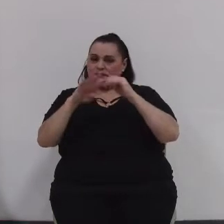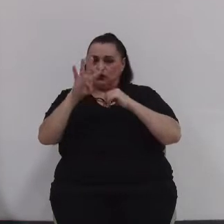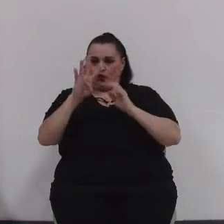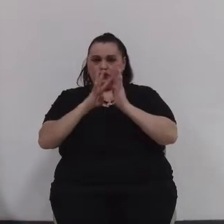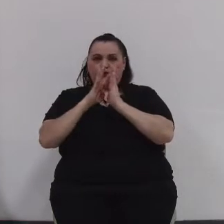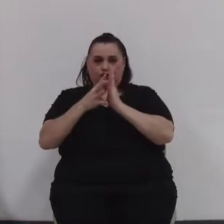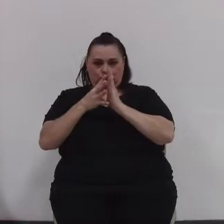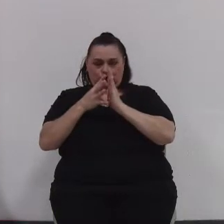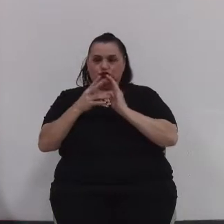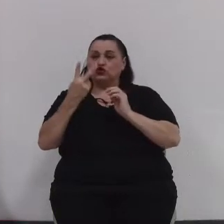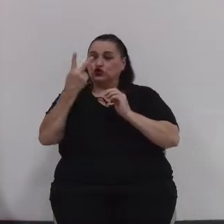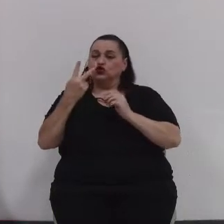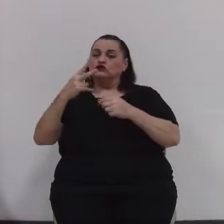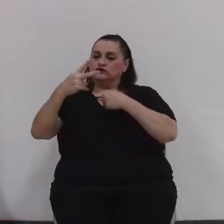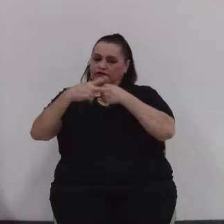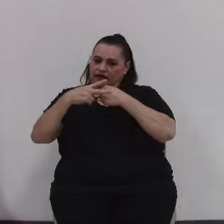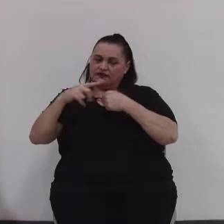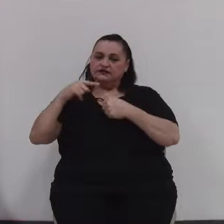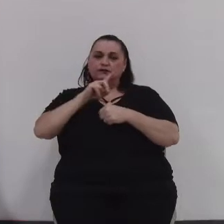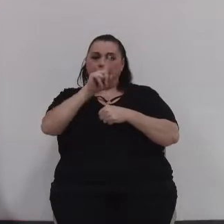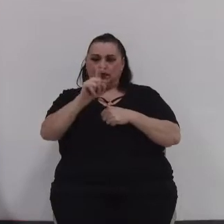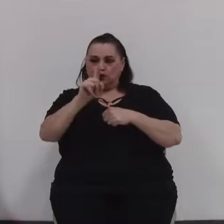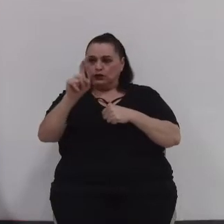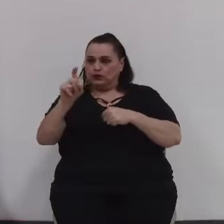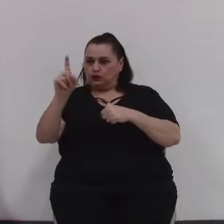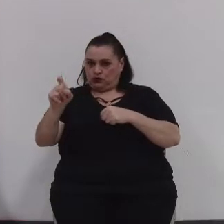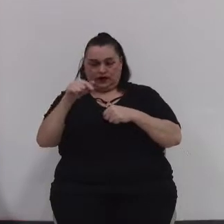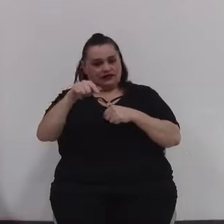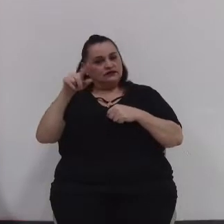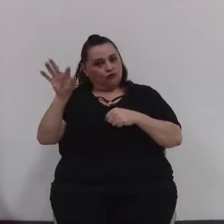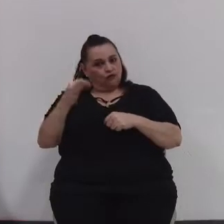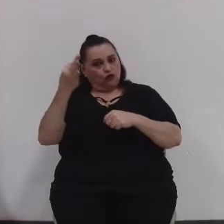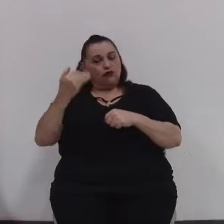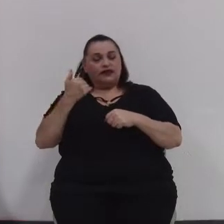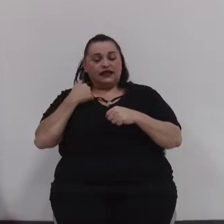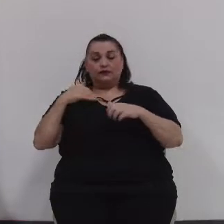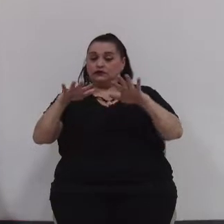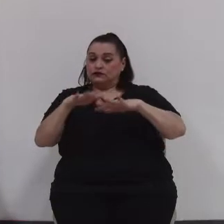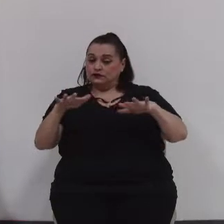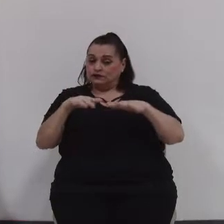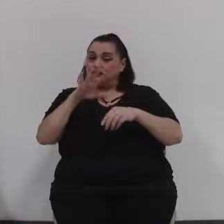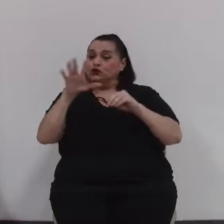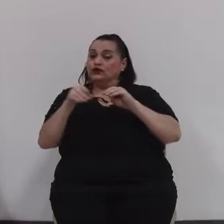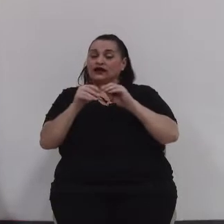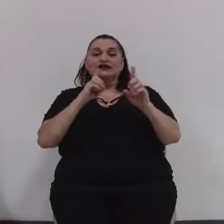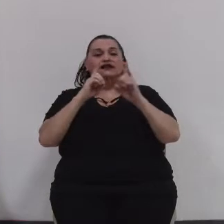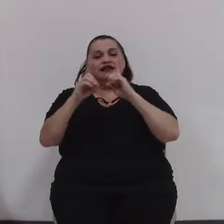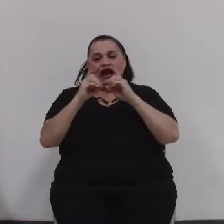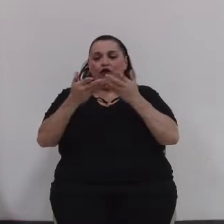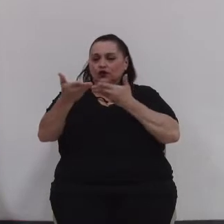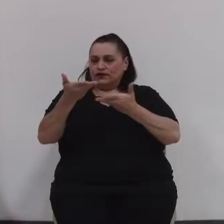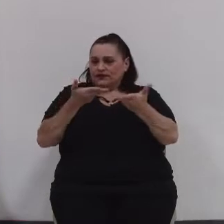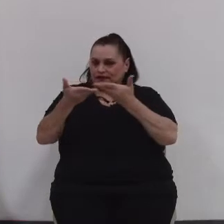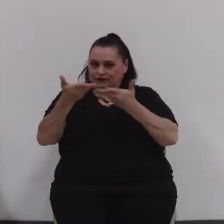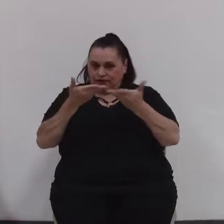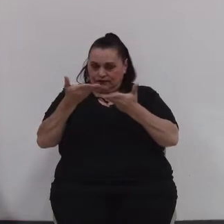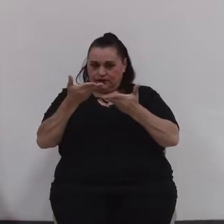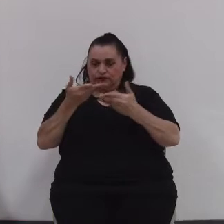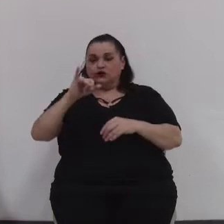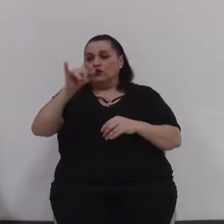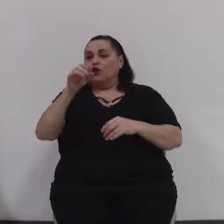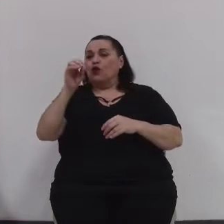minutos. Habrán 2 rondas y de esta forma tendremos espacio adicional para el diálogo e intercambio. Don